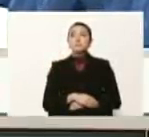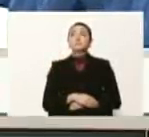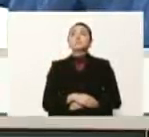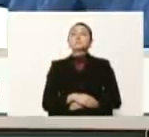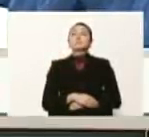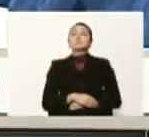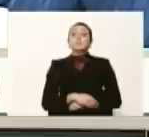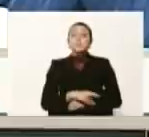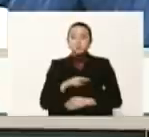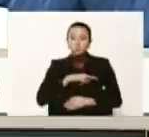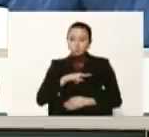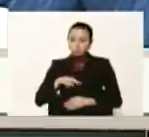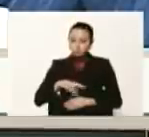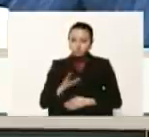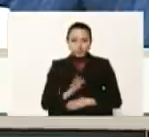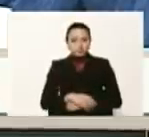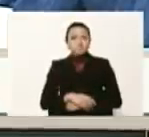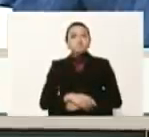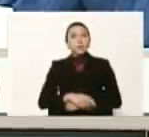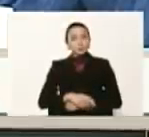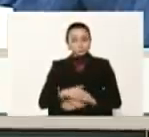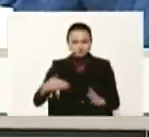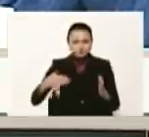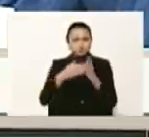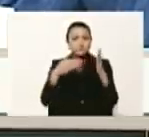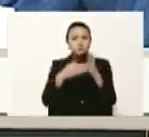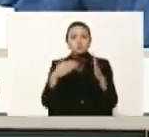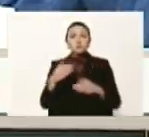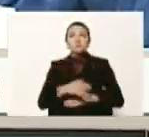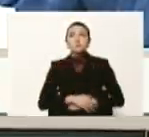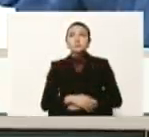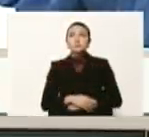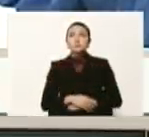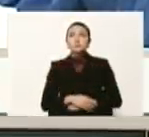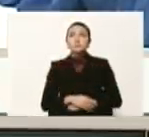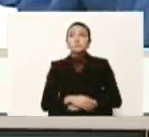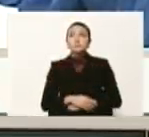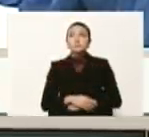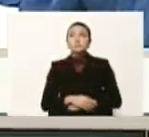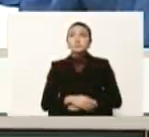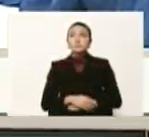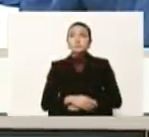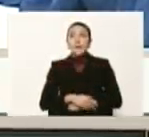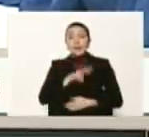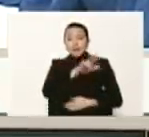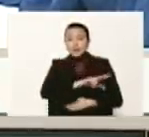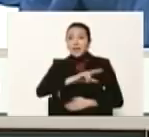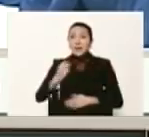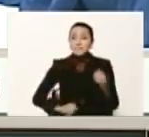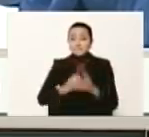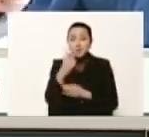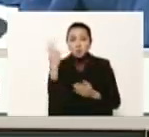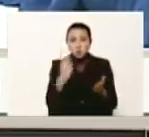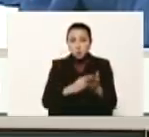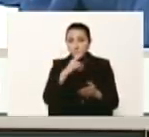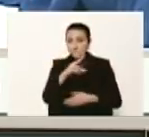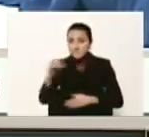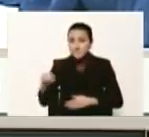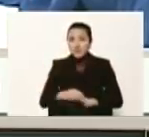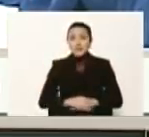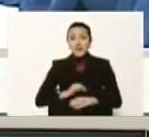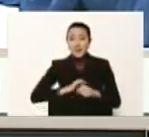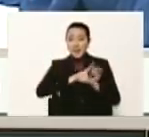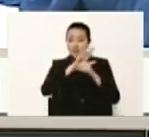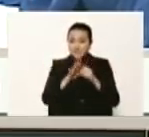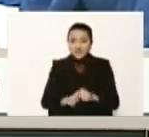Afortunadamente, frustrado. Luego, el 3 de mayo del año 2020, en medio de la peor pandemia